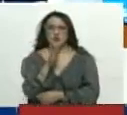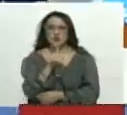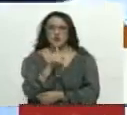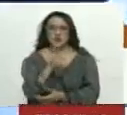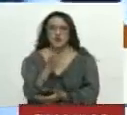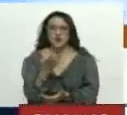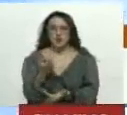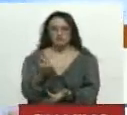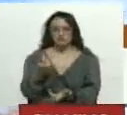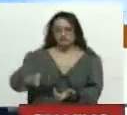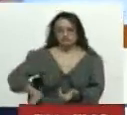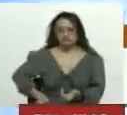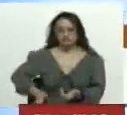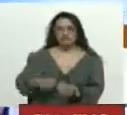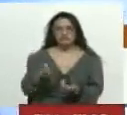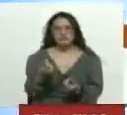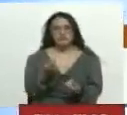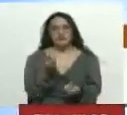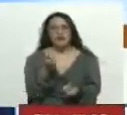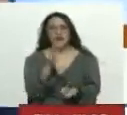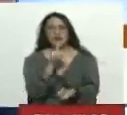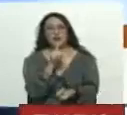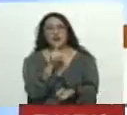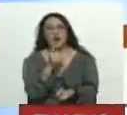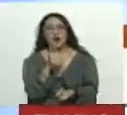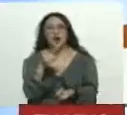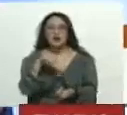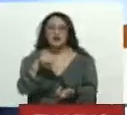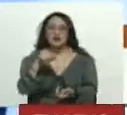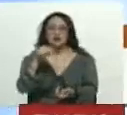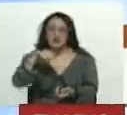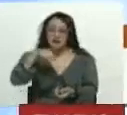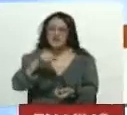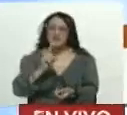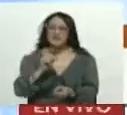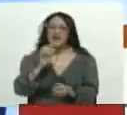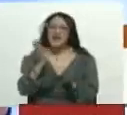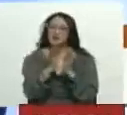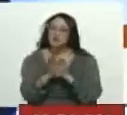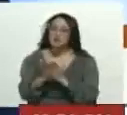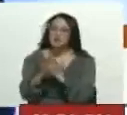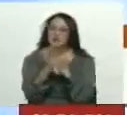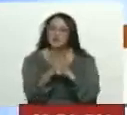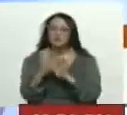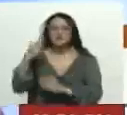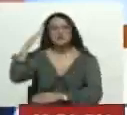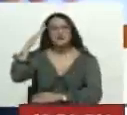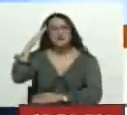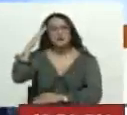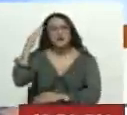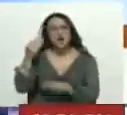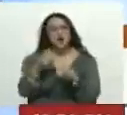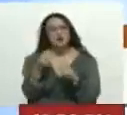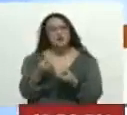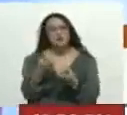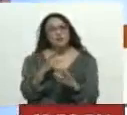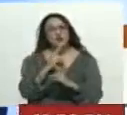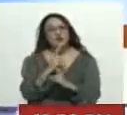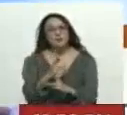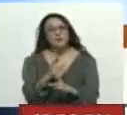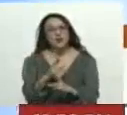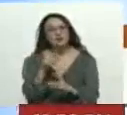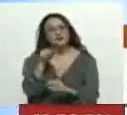el poder adquisitivo mío bajó o sea aquí tenemos que estudiar y saber cómo le damos respuesta a